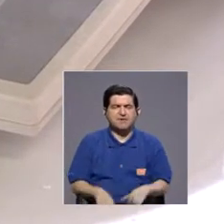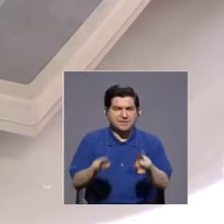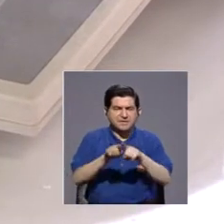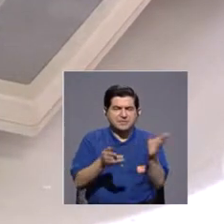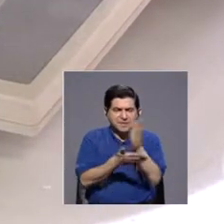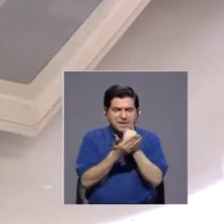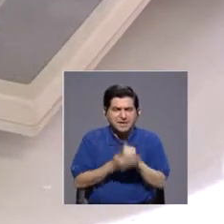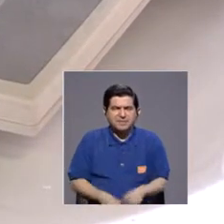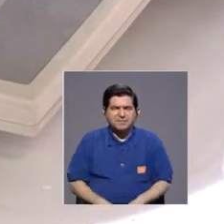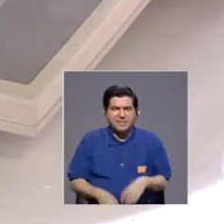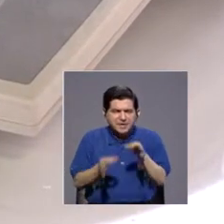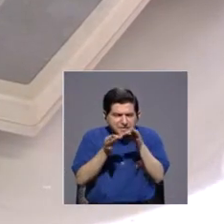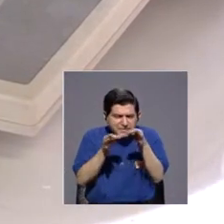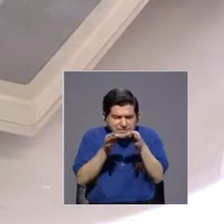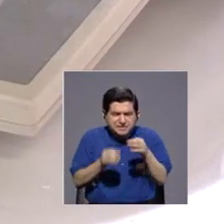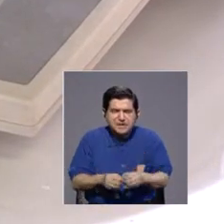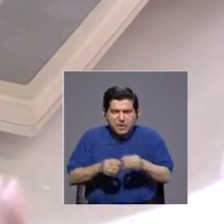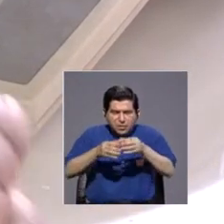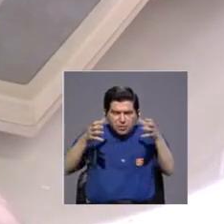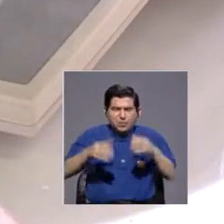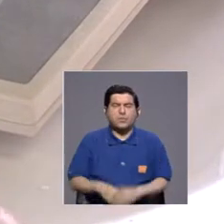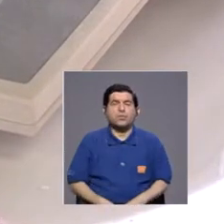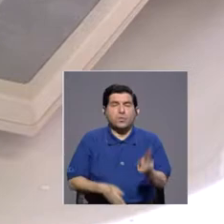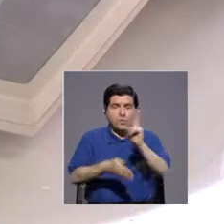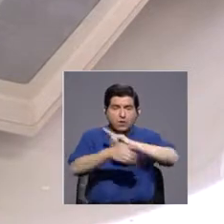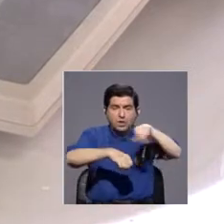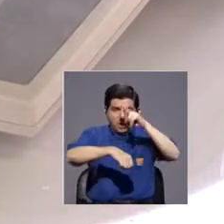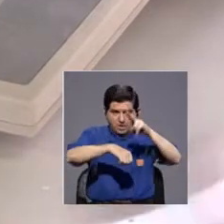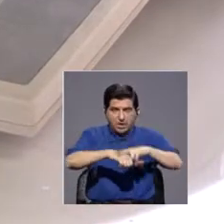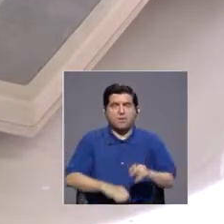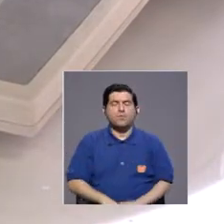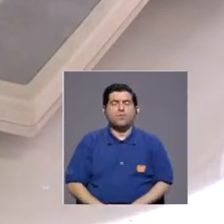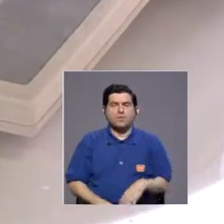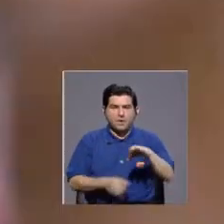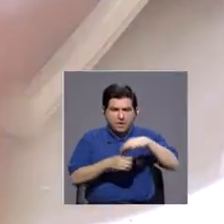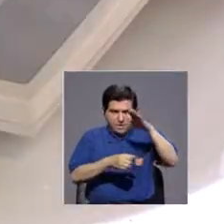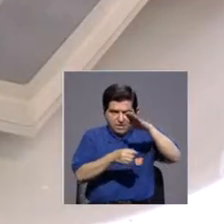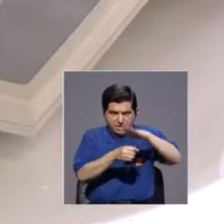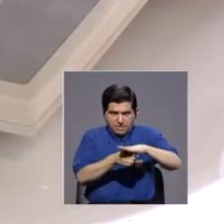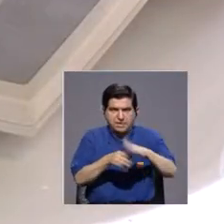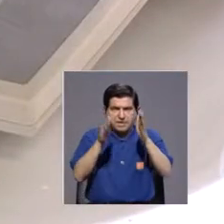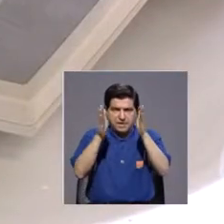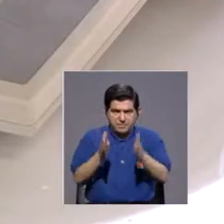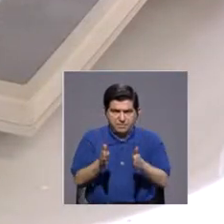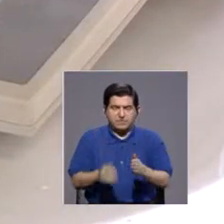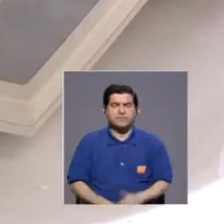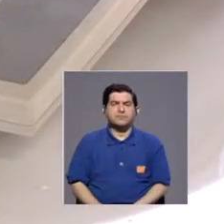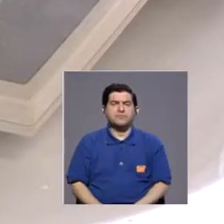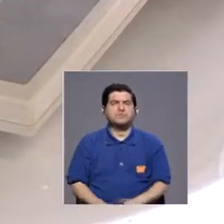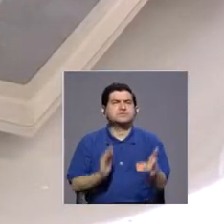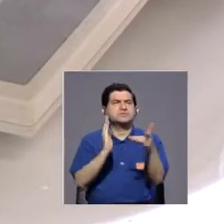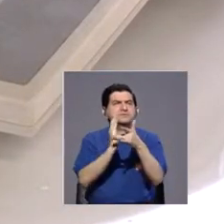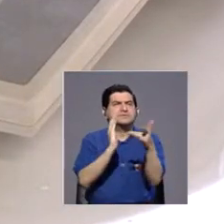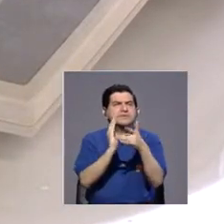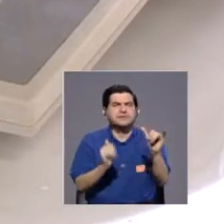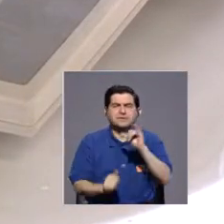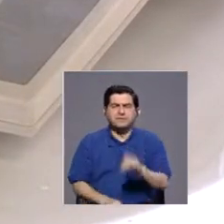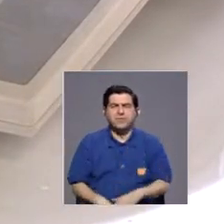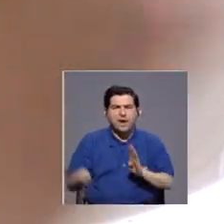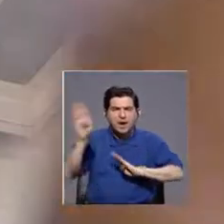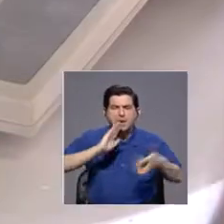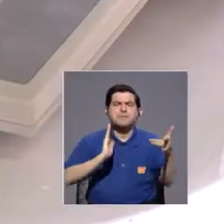en la universidad nacional nacional tenemos agrónomos en el tecnológico teníamos la parte de también